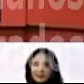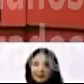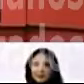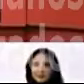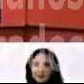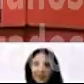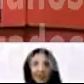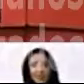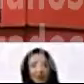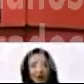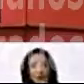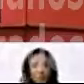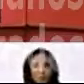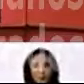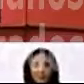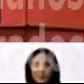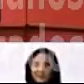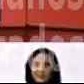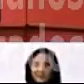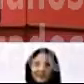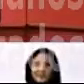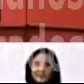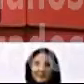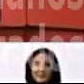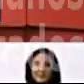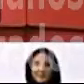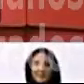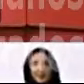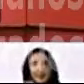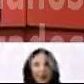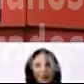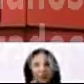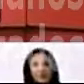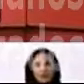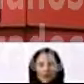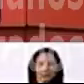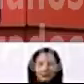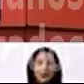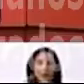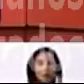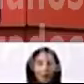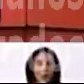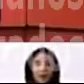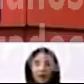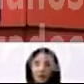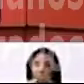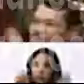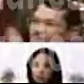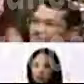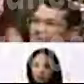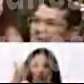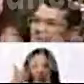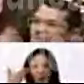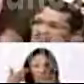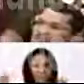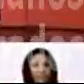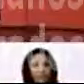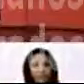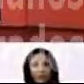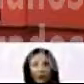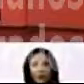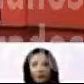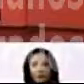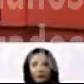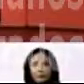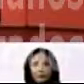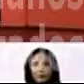entorpeciendo la justicia, que sea la justicia la que se encargue de verificar. Numeral, ¿Paz y terrorismo? ¡No! Y